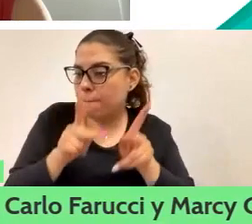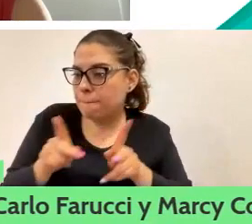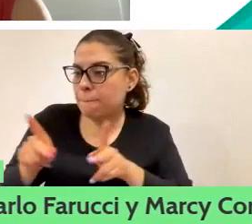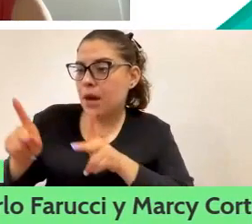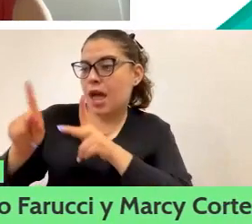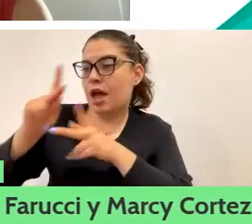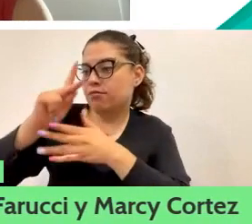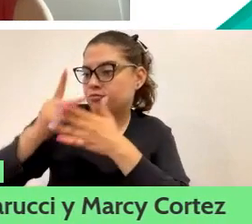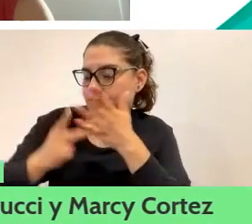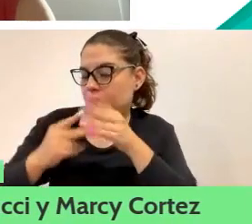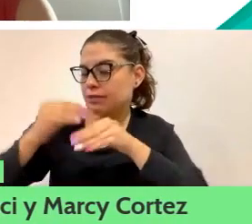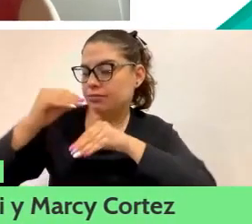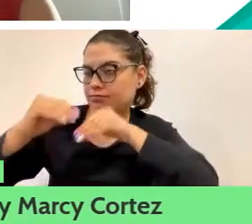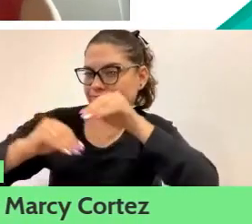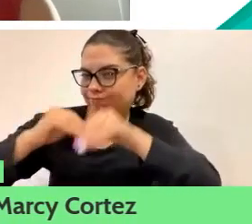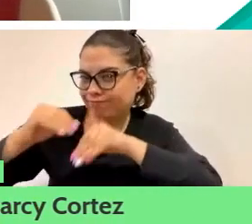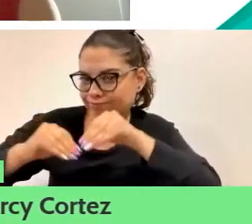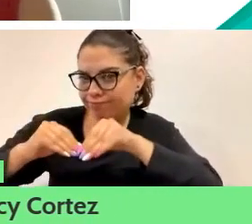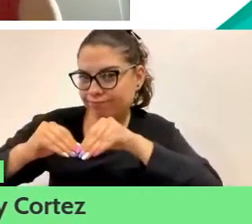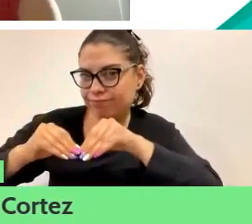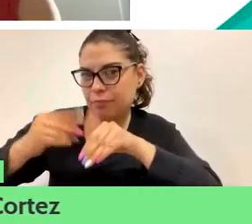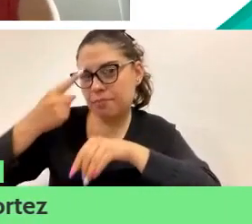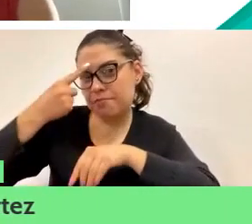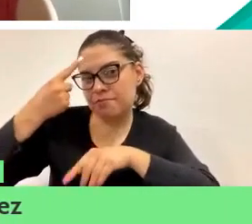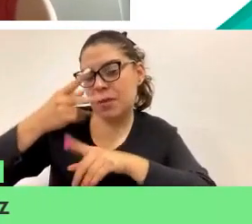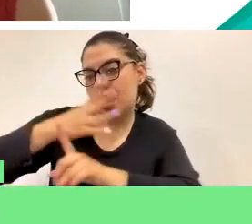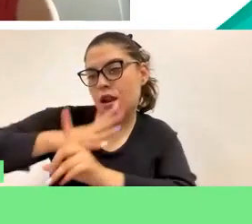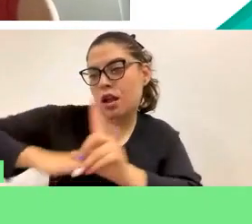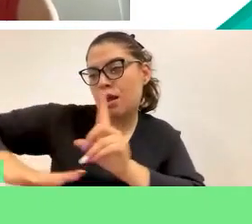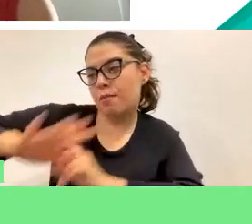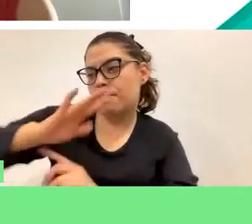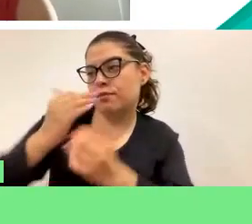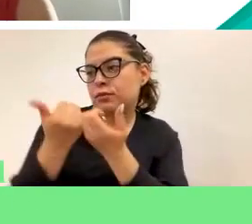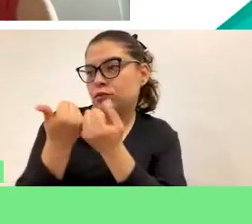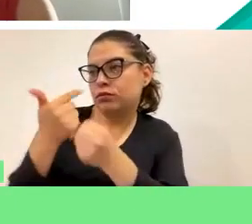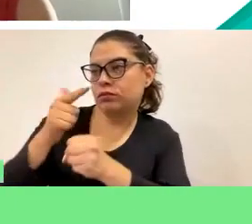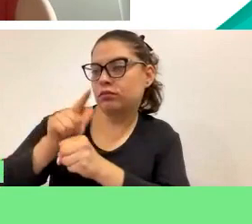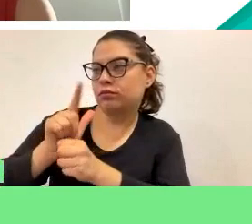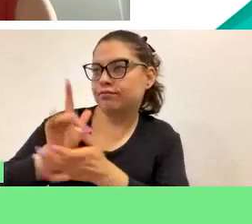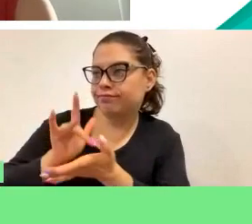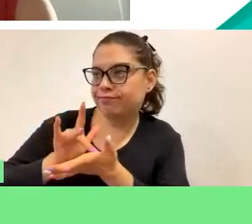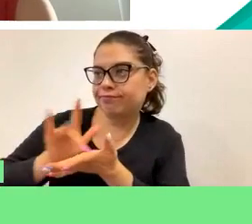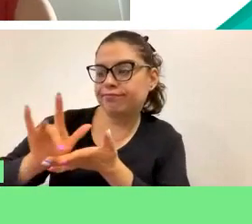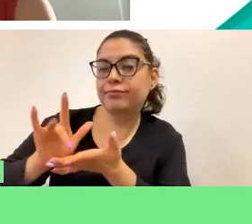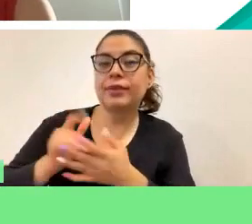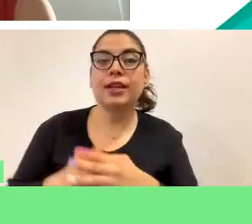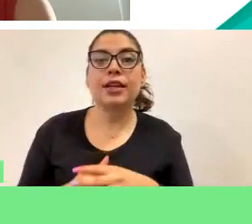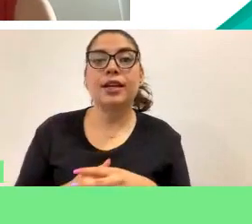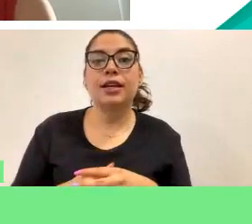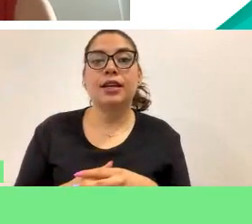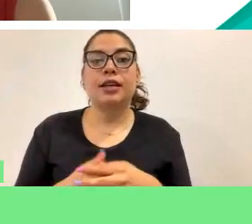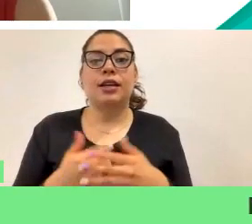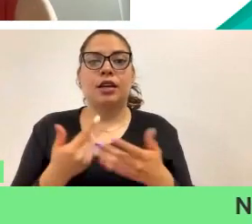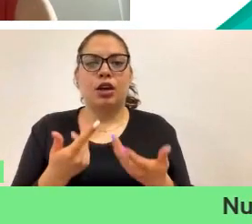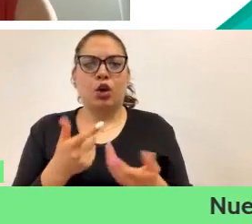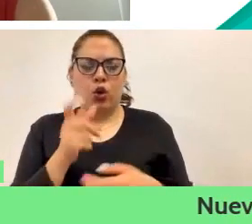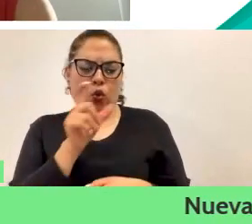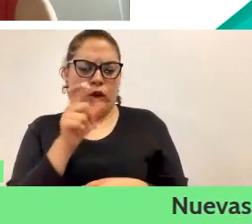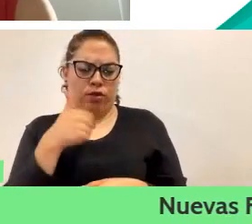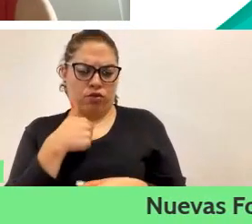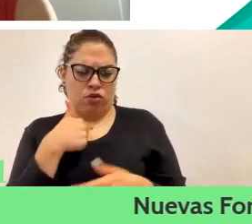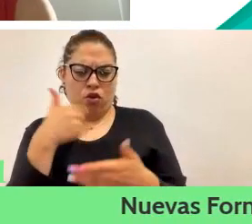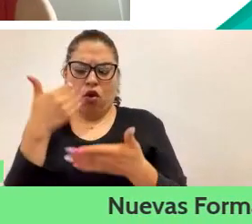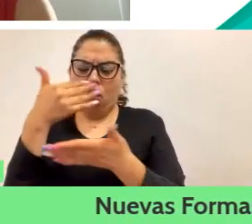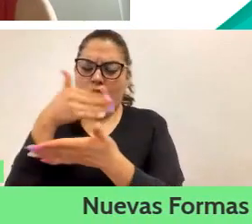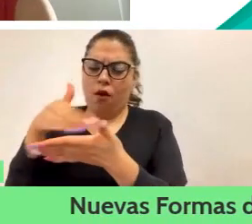impacto social, ¿no? A mí me llamó mucho la atención cuando estaba leyendo tu resumen de quién eras y qué hace